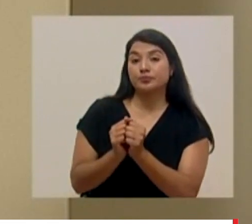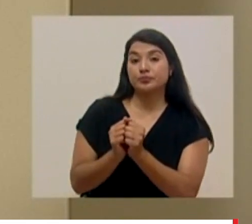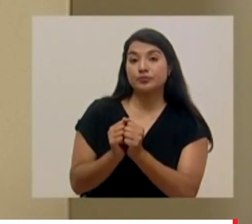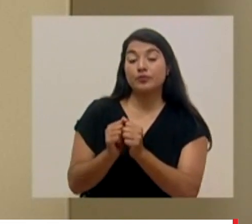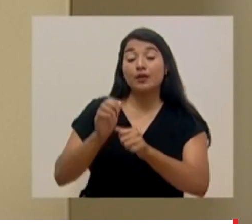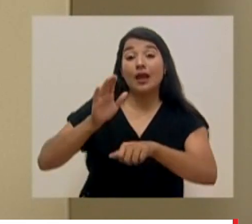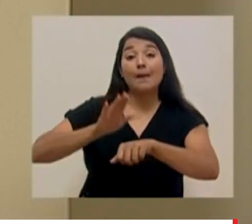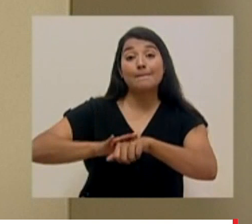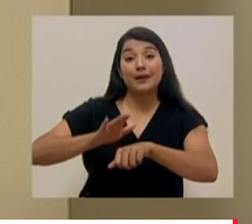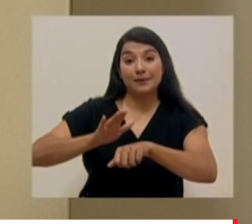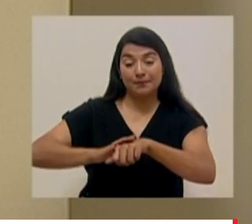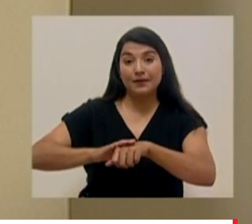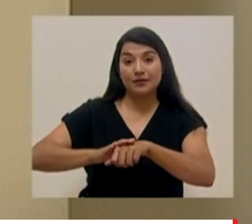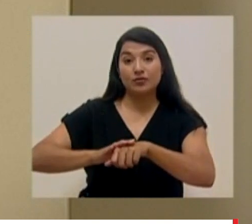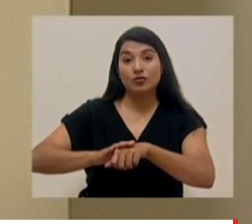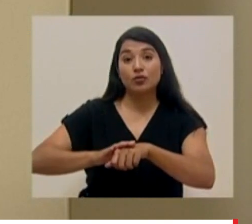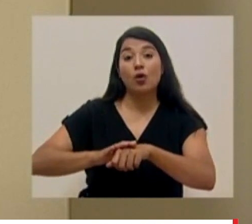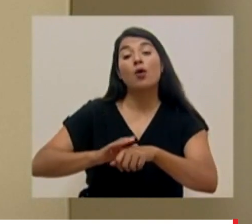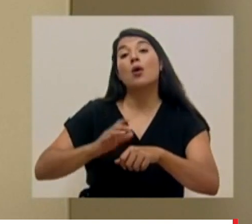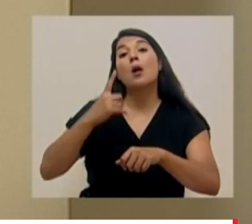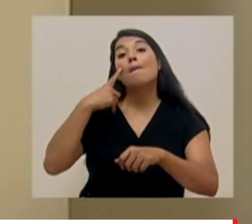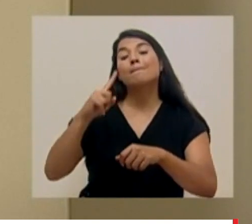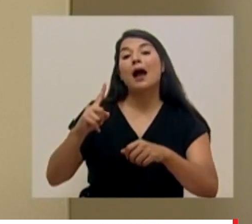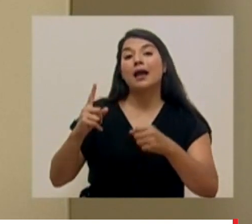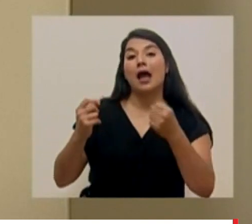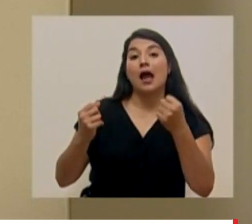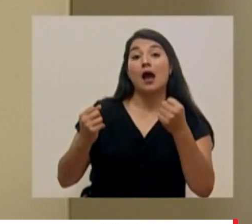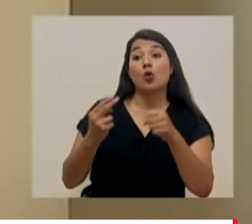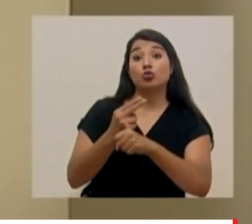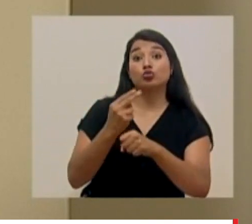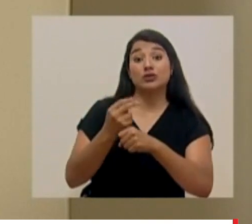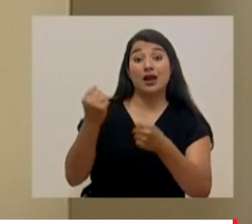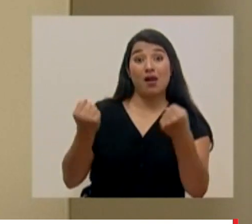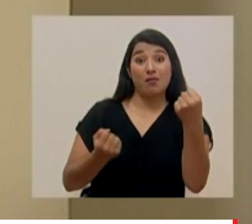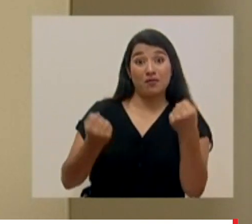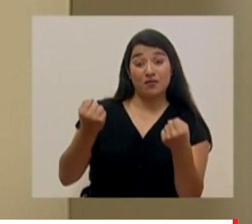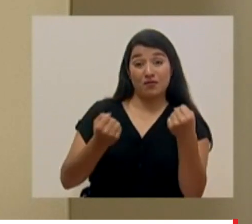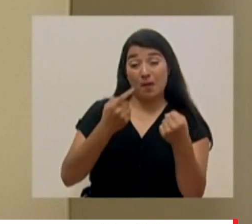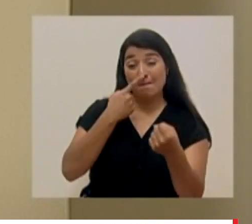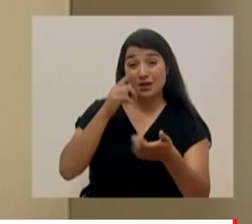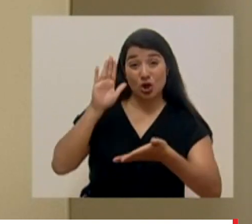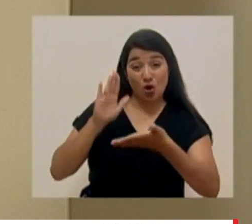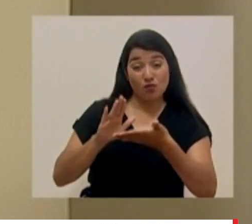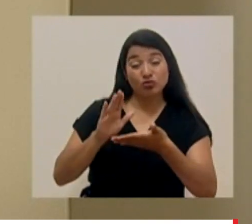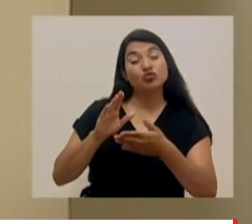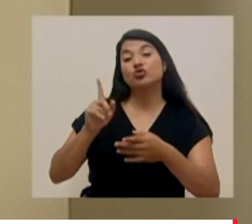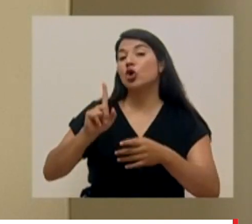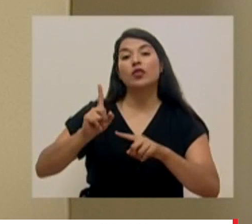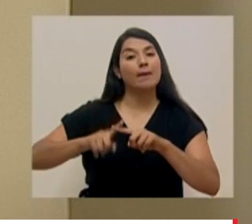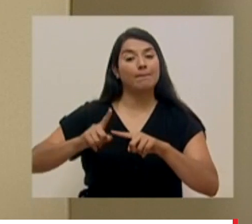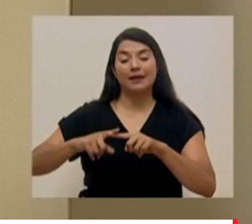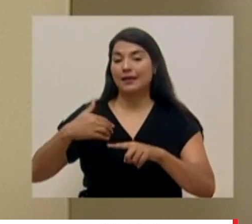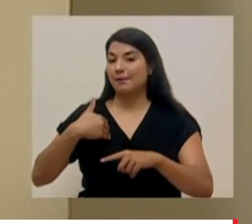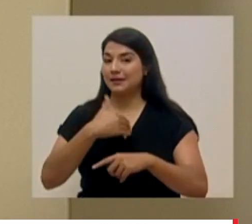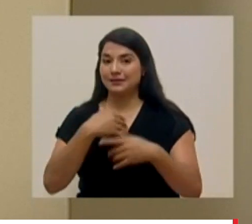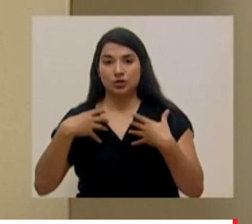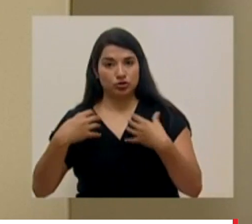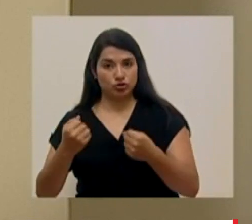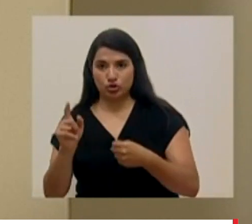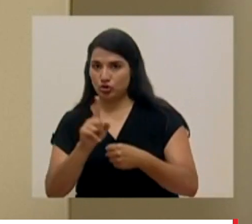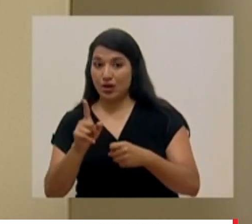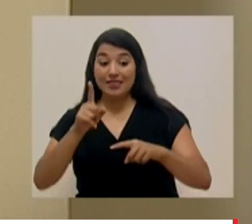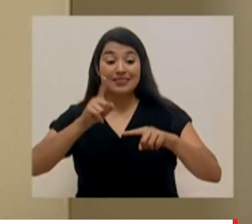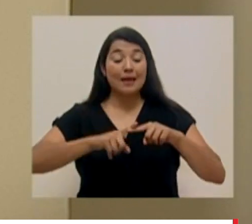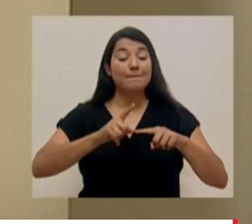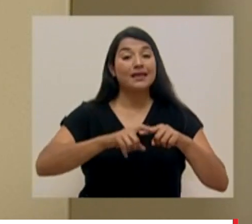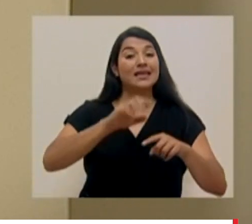y la autorización del mismo no depende del Ministerio de Salud, su uso depende del CTP. Nosotros incluso ya